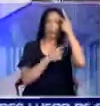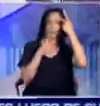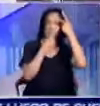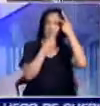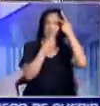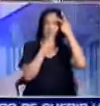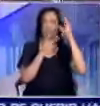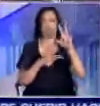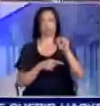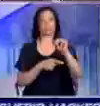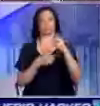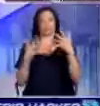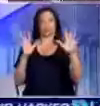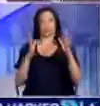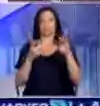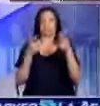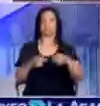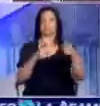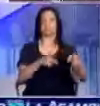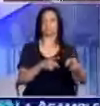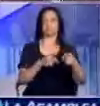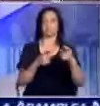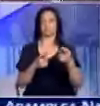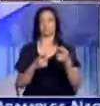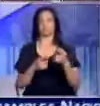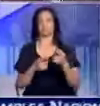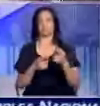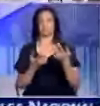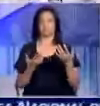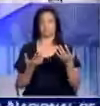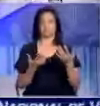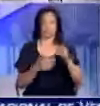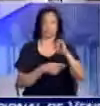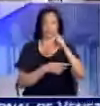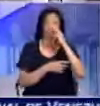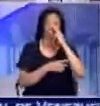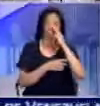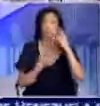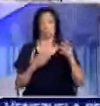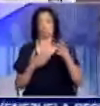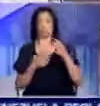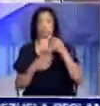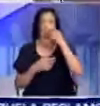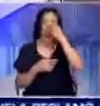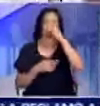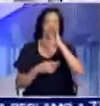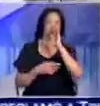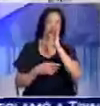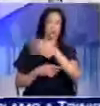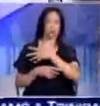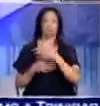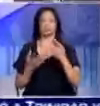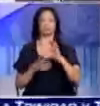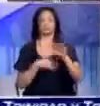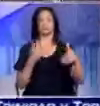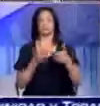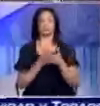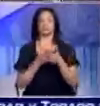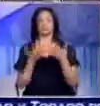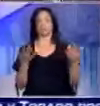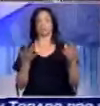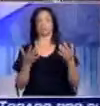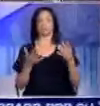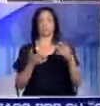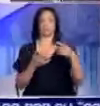barata ya la hemos sufrido bastante en junio se hicieron los de la vista gorda todos